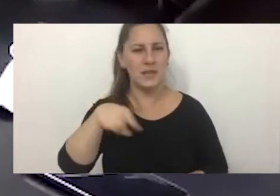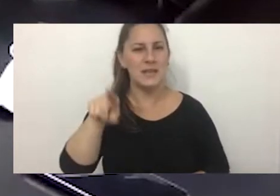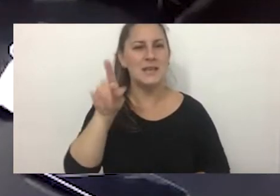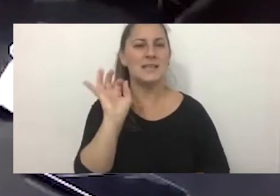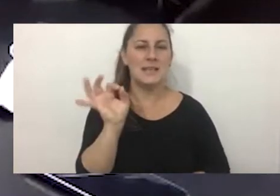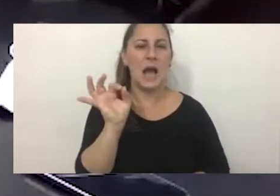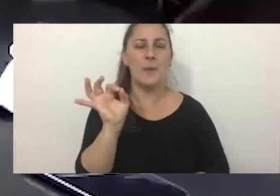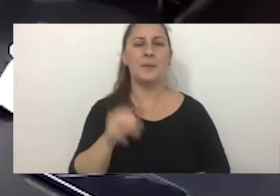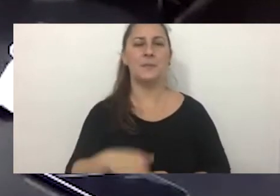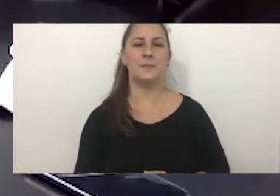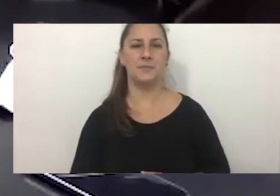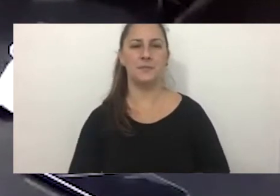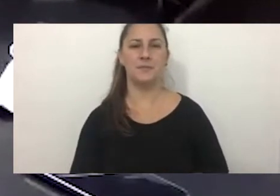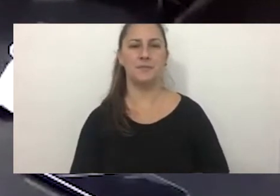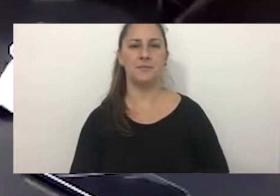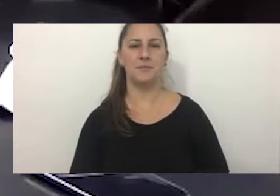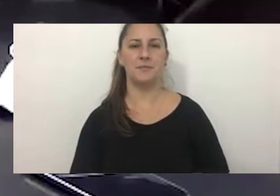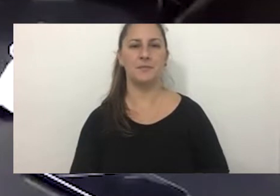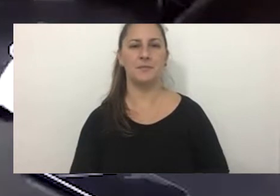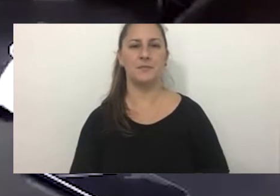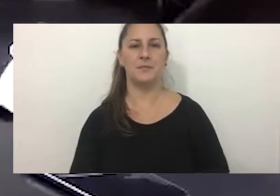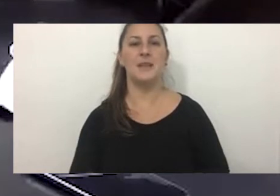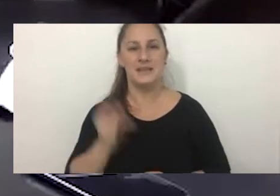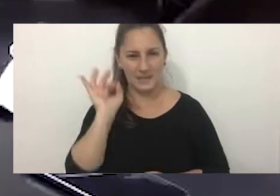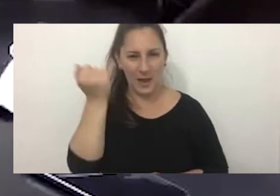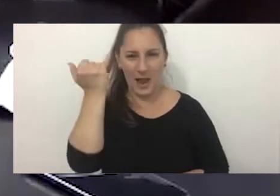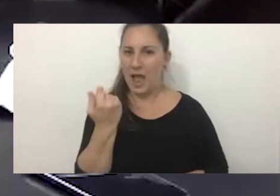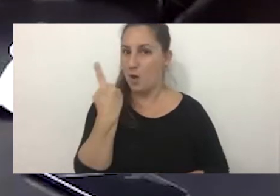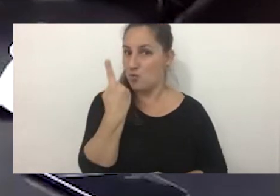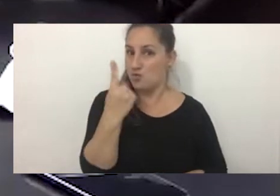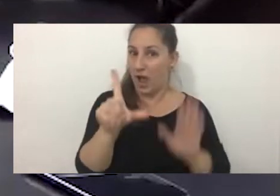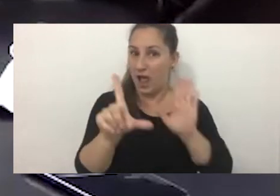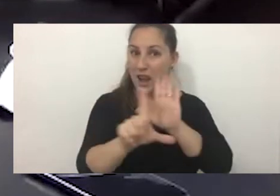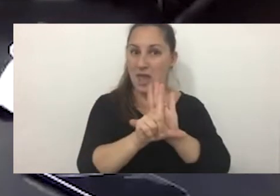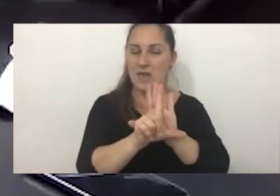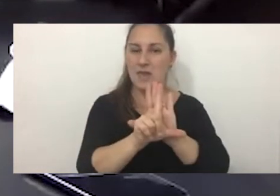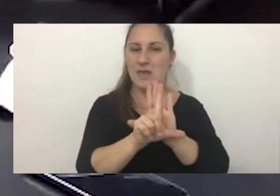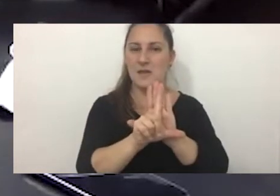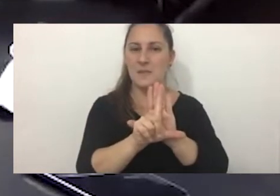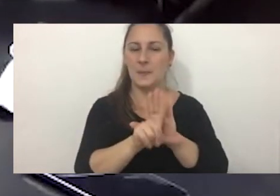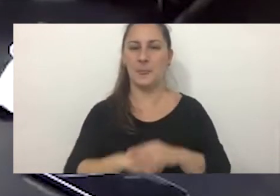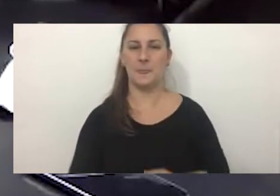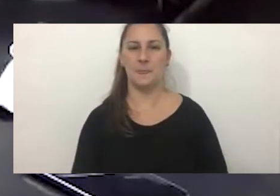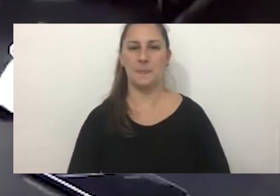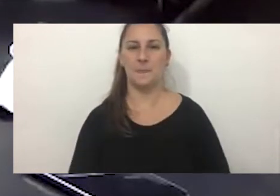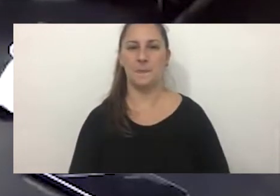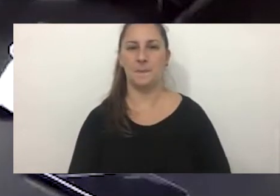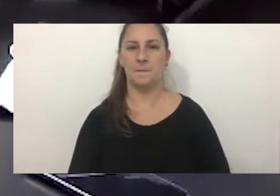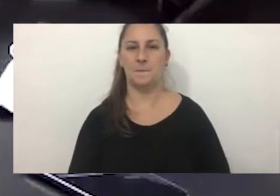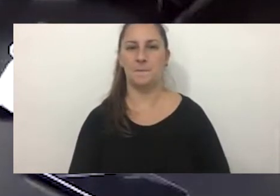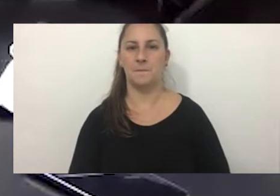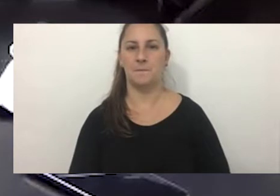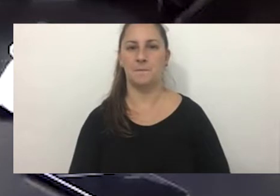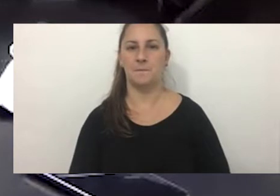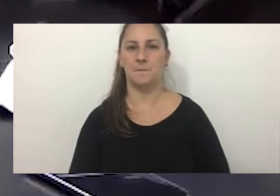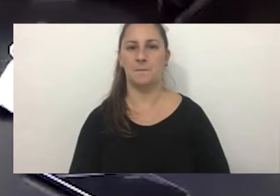la mirada natural del parto. También es doula, ella tiene